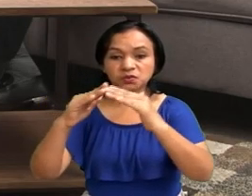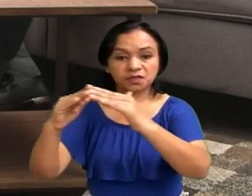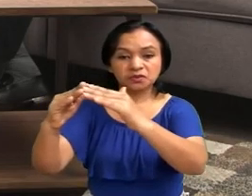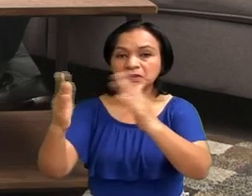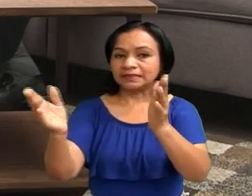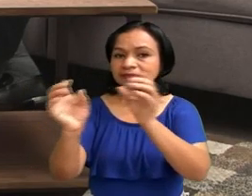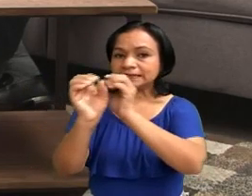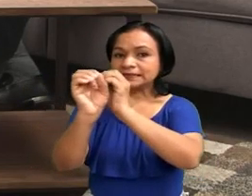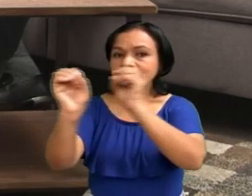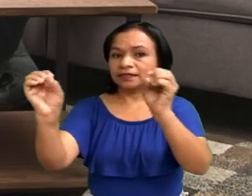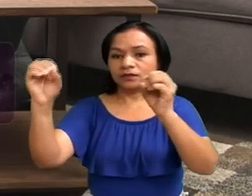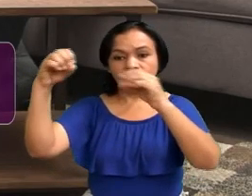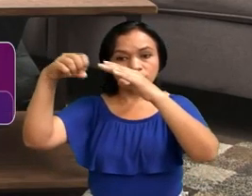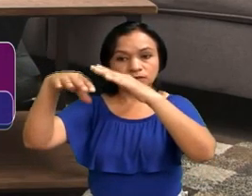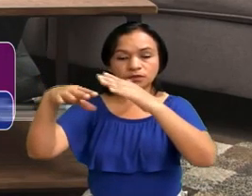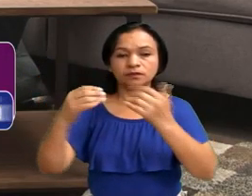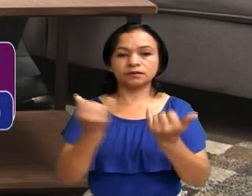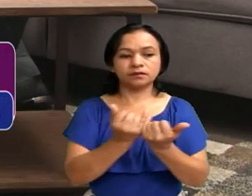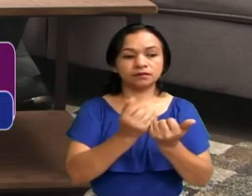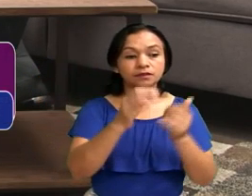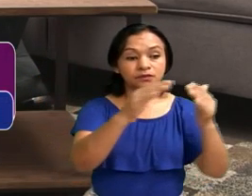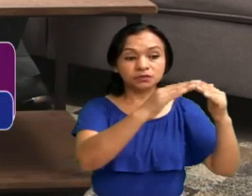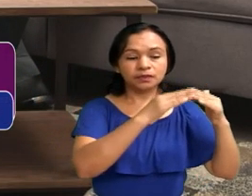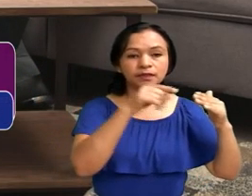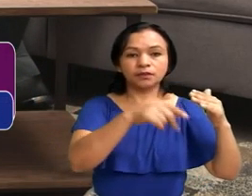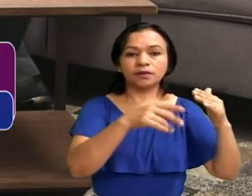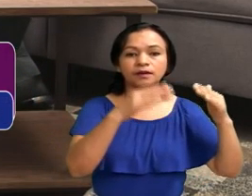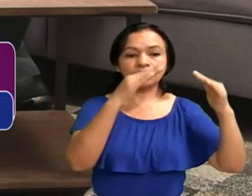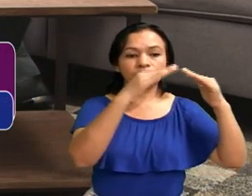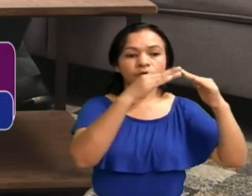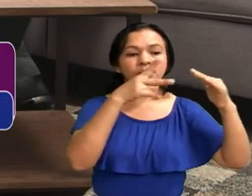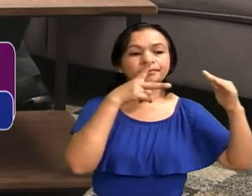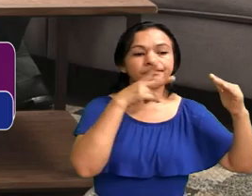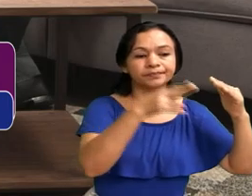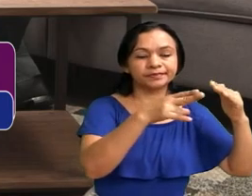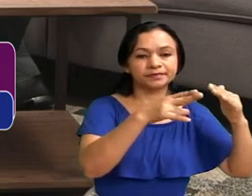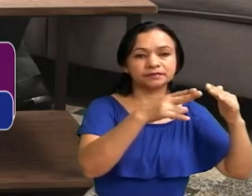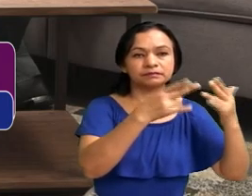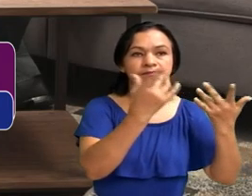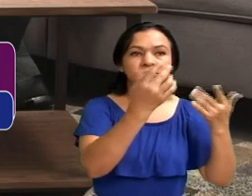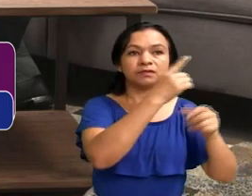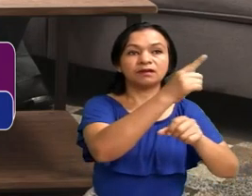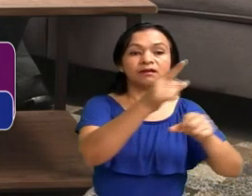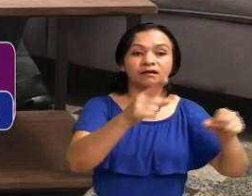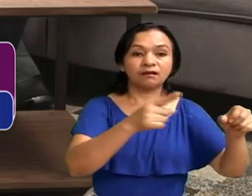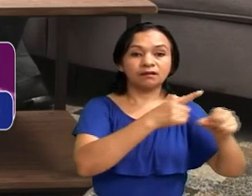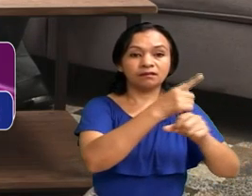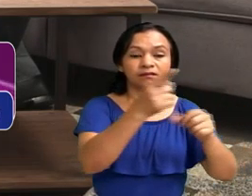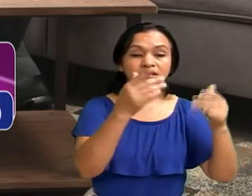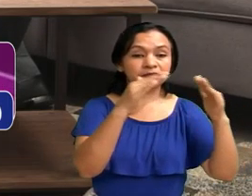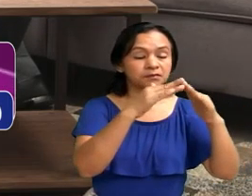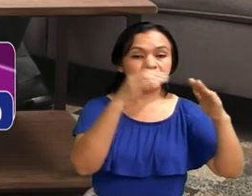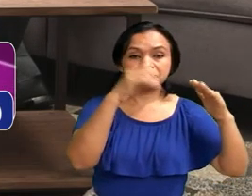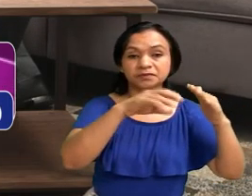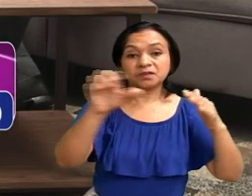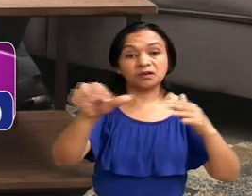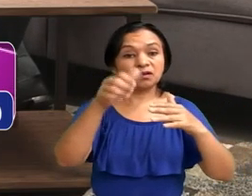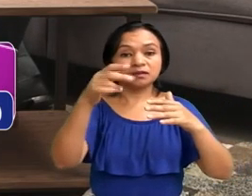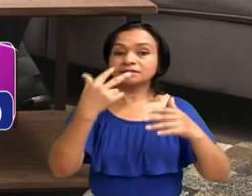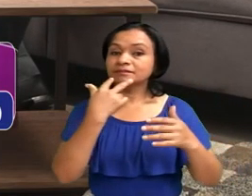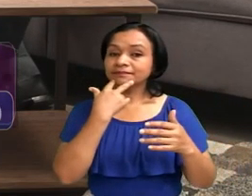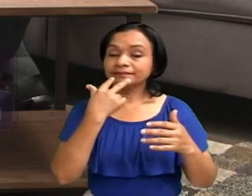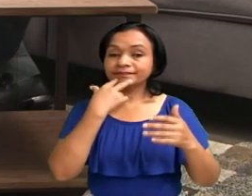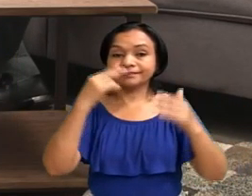también. Además de los racionamientos, mucho más críticos, pues, porque si el 50% de la población no tenía acceso a la energía y